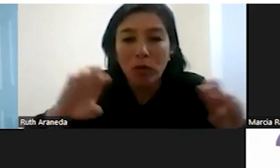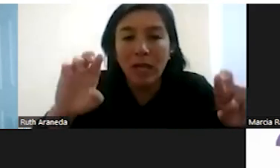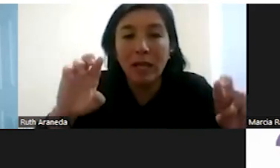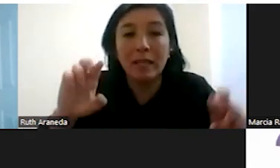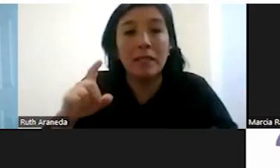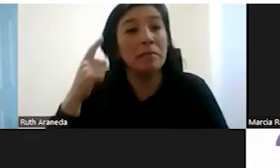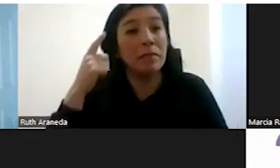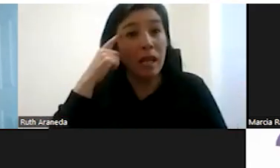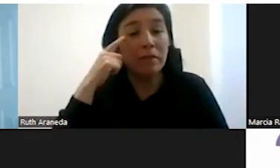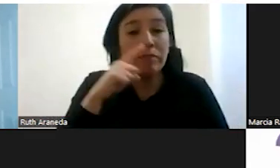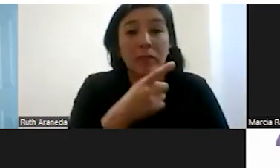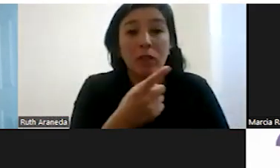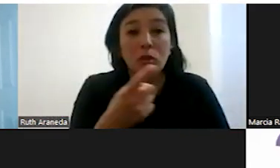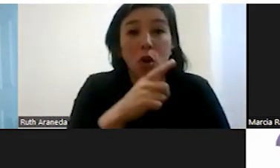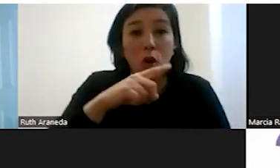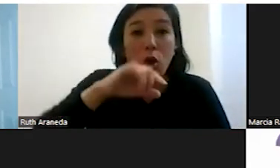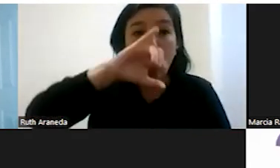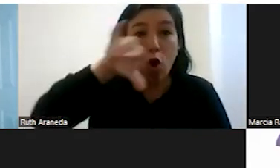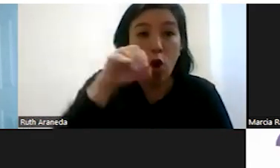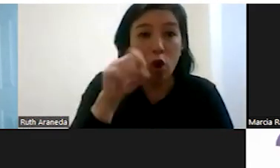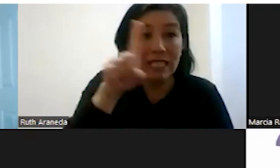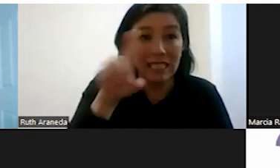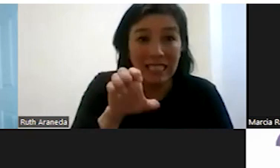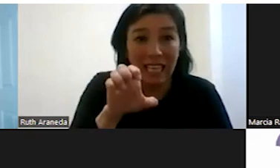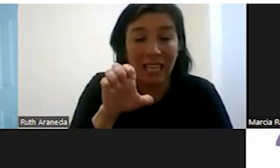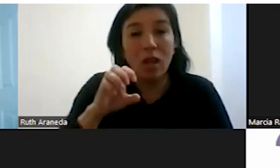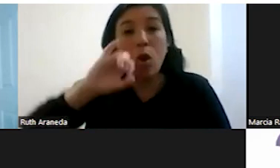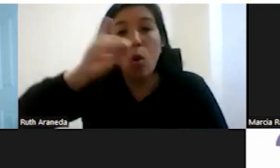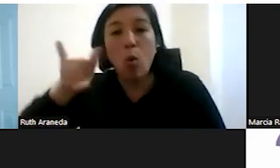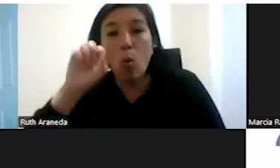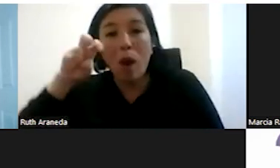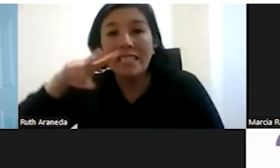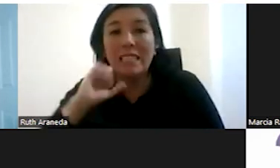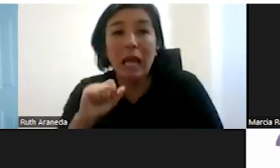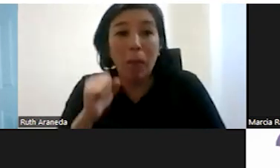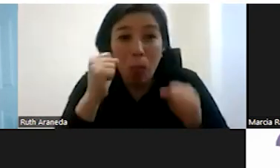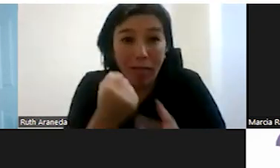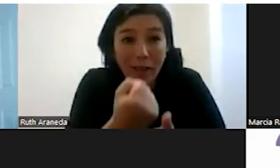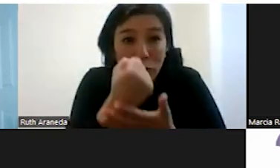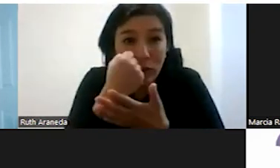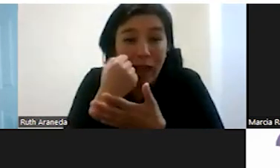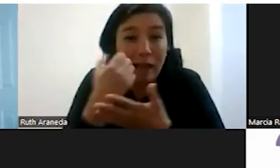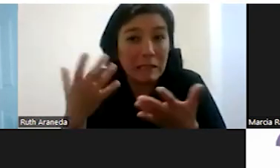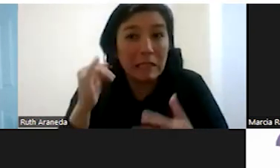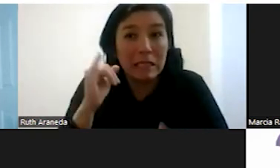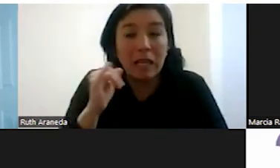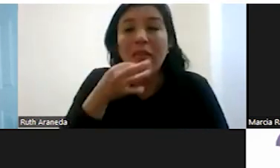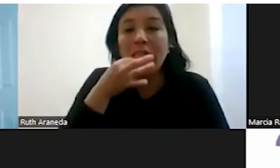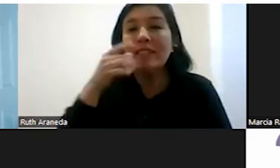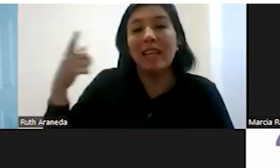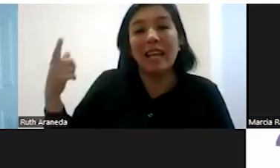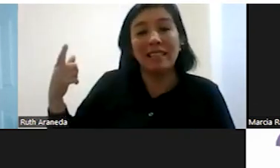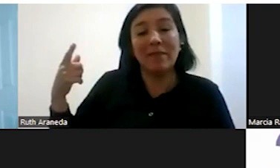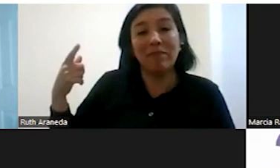seguir trabajando, no sé si Juanita nos puede también colaborar, porque aquí atrás tenemos un logo que dice Todos Hablan